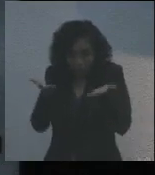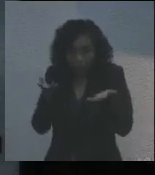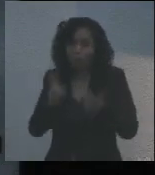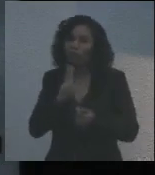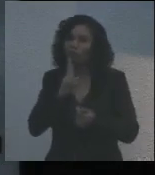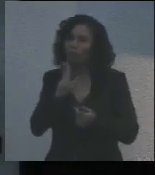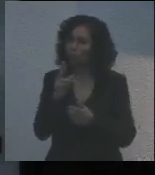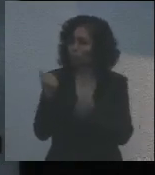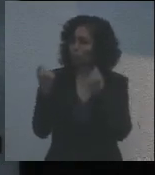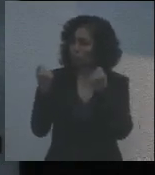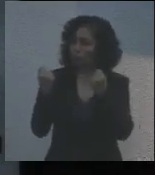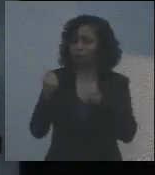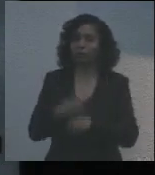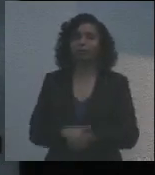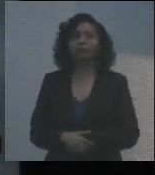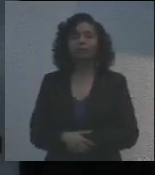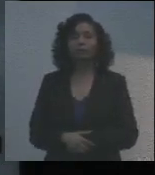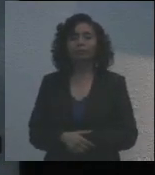es